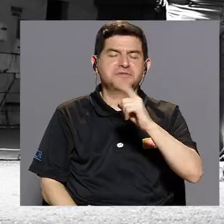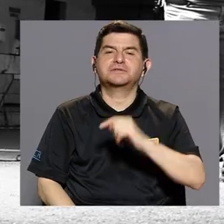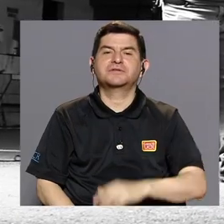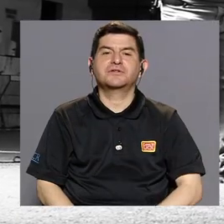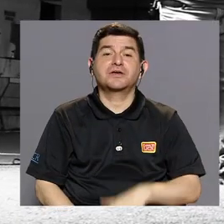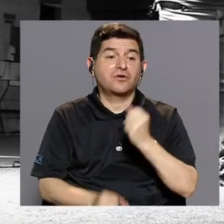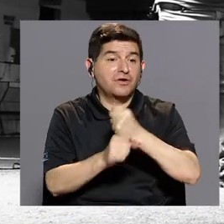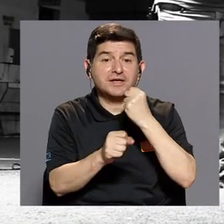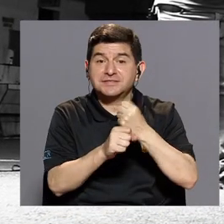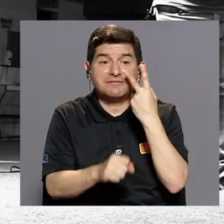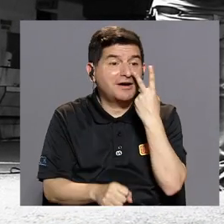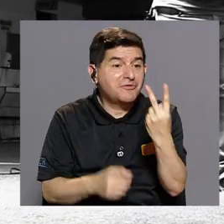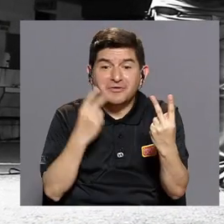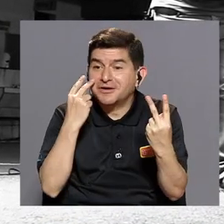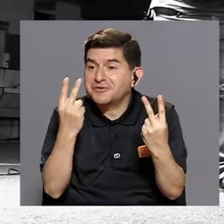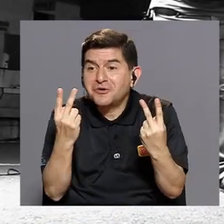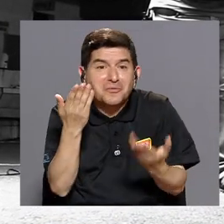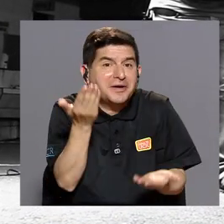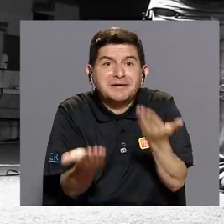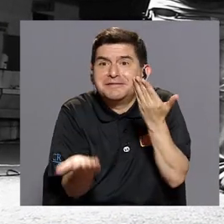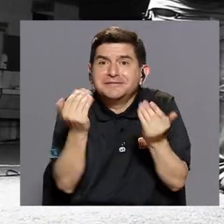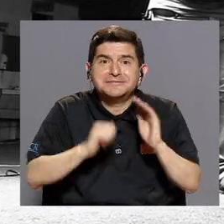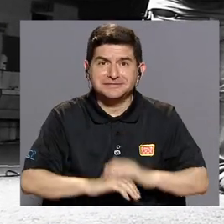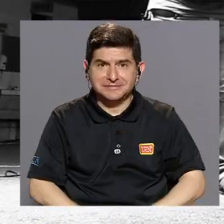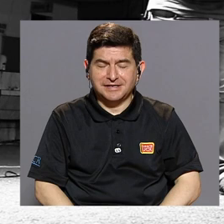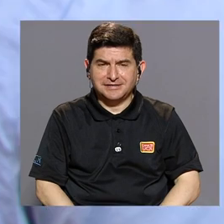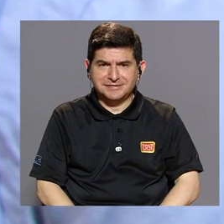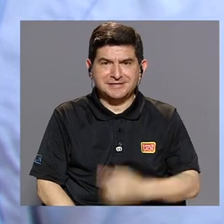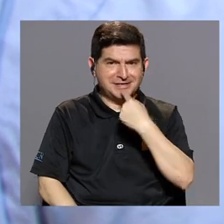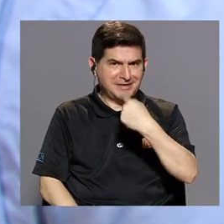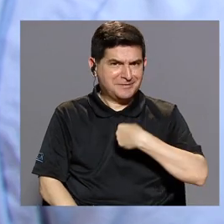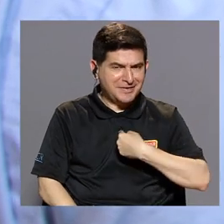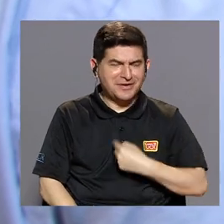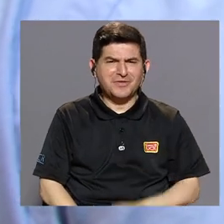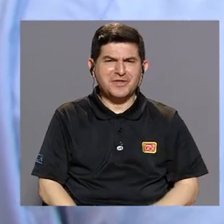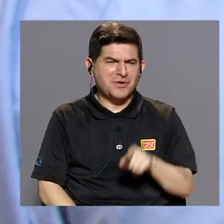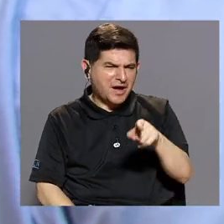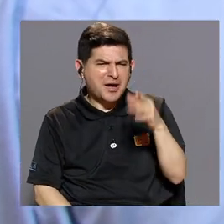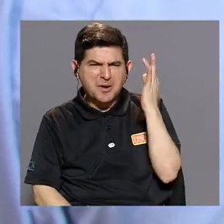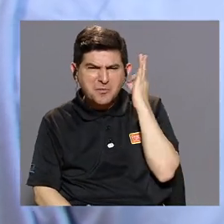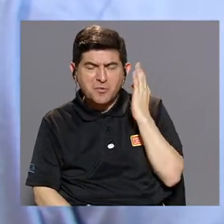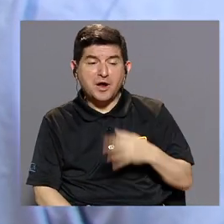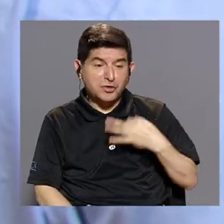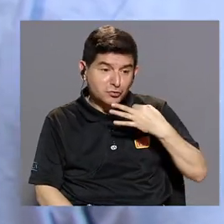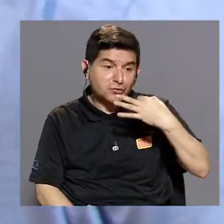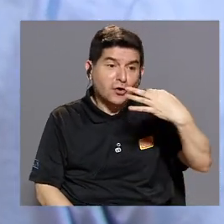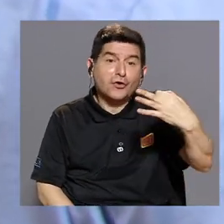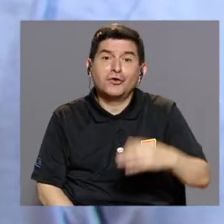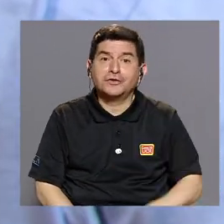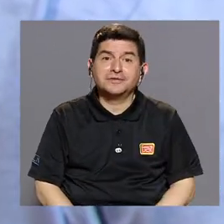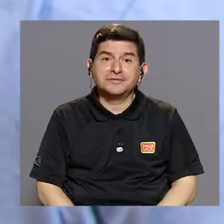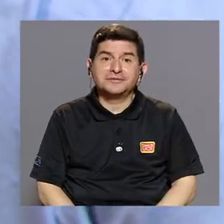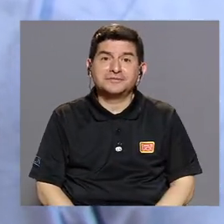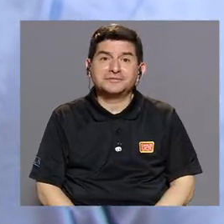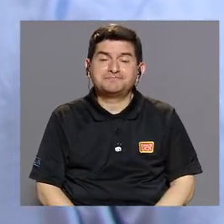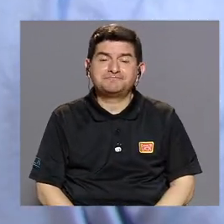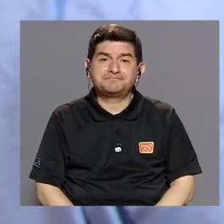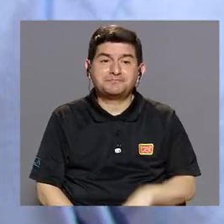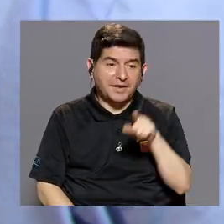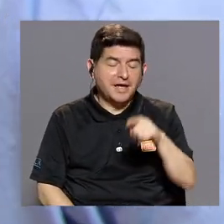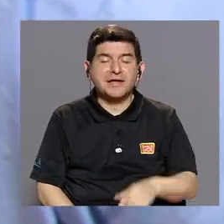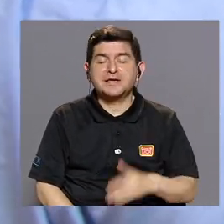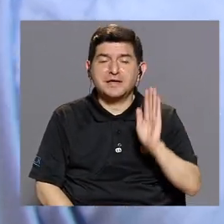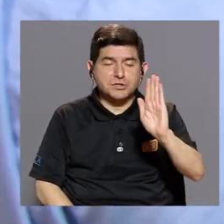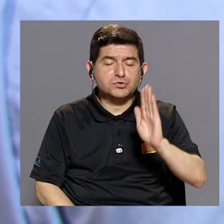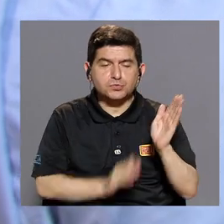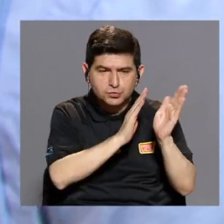porque es ese trabajo que no se ve, ¿verdad? Y como me lo mencionabas, hay una muchacha ahí, pues está todos los días, dándole. En pro de las jugadoras, con